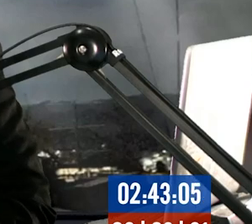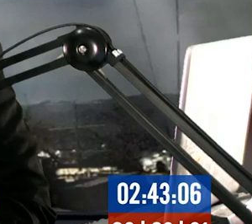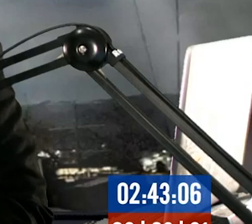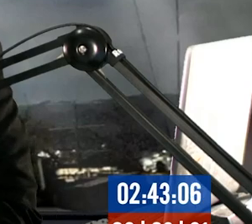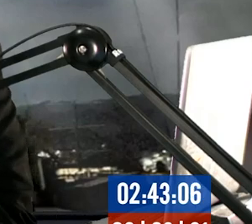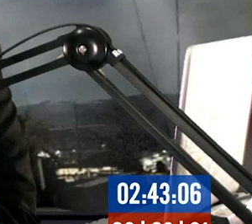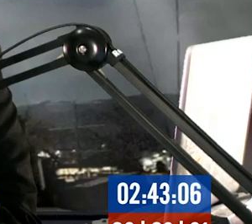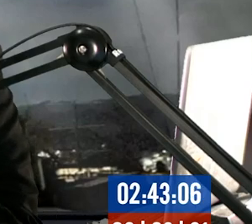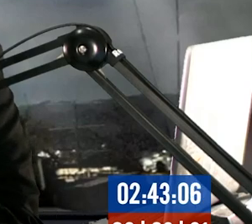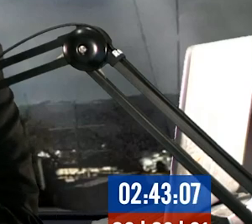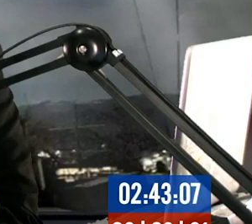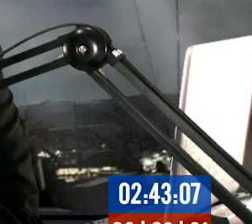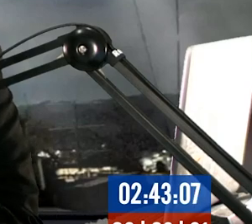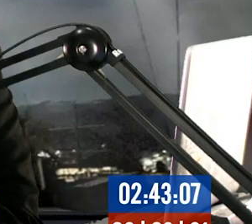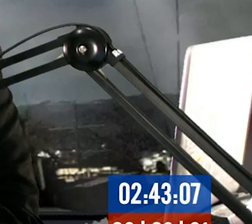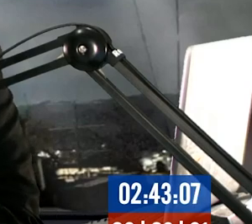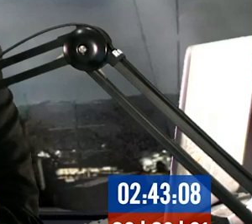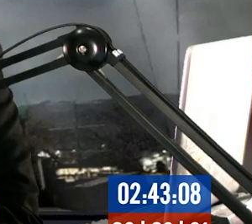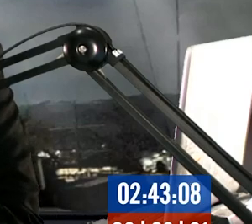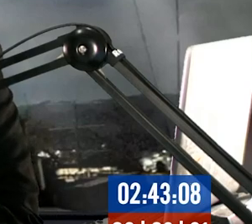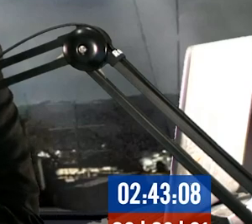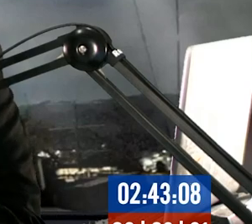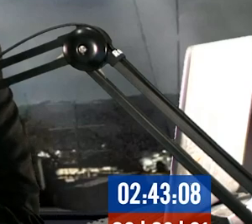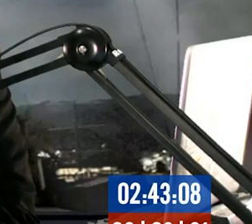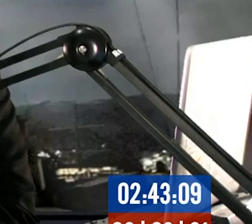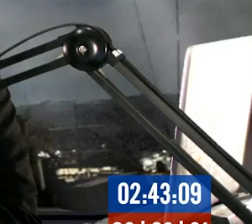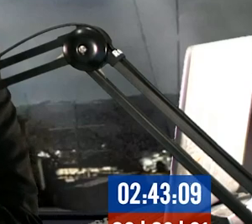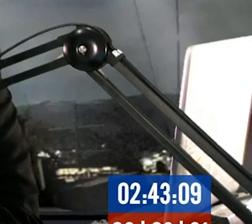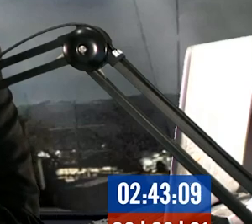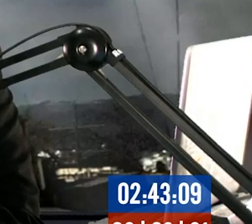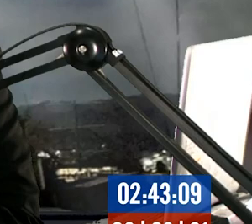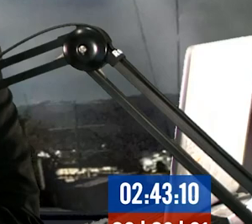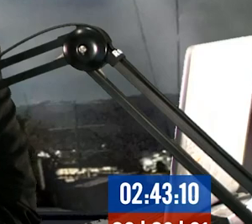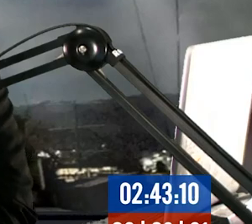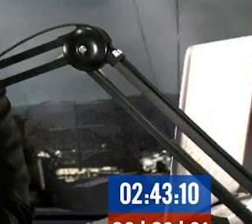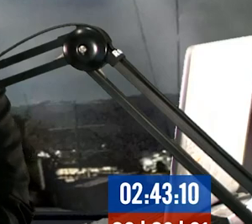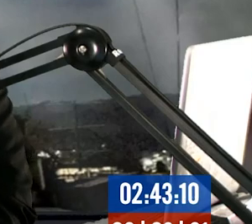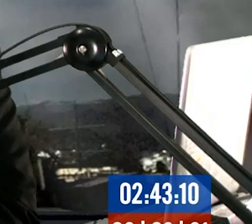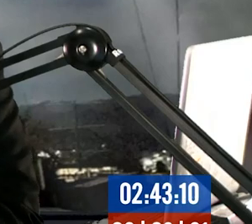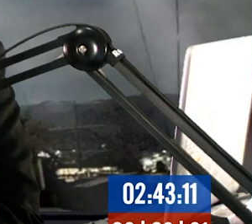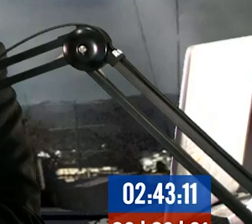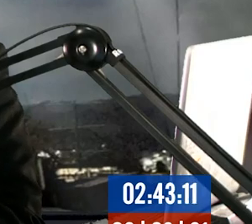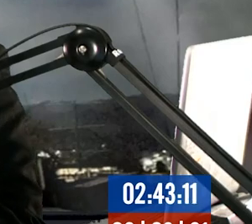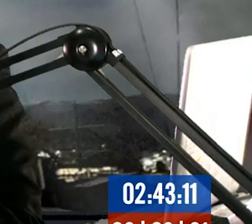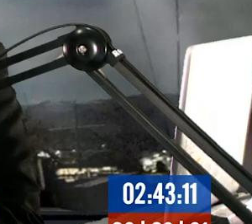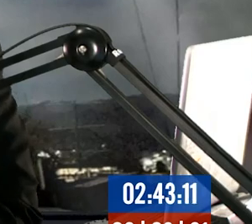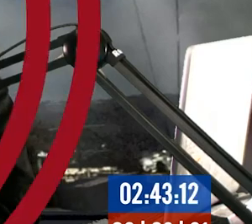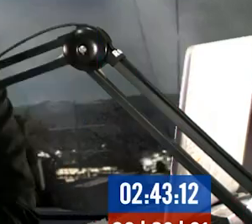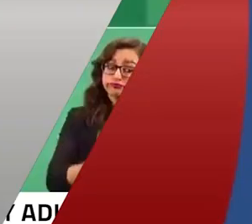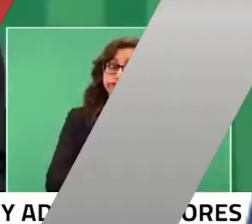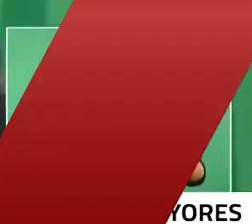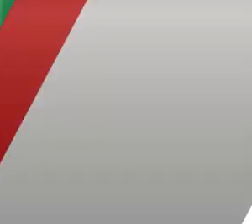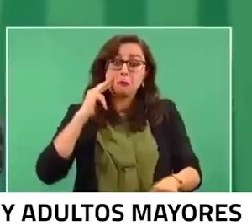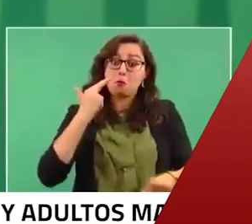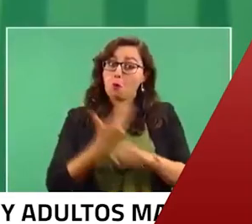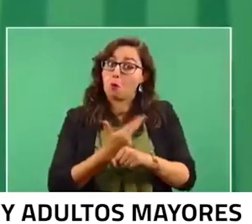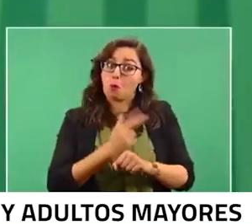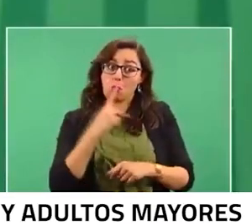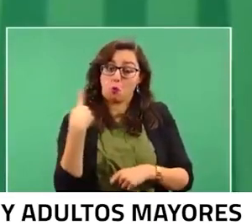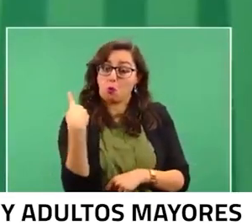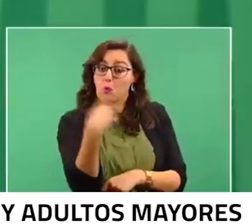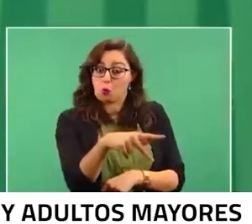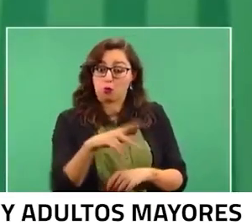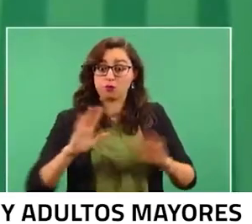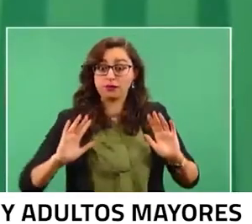les digo algo no lo entendí en la mañana pero la mejor nos ayudan a entender lo vamos a escuchar lo que dijo el presidente no podemos regresar